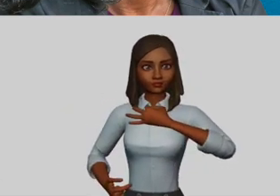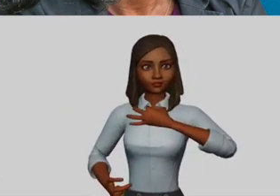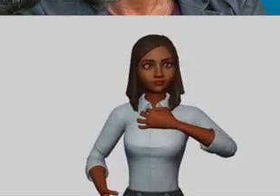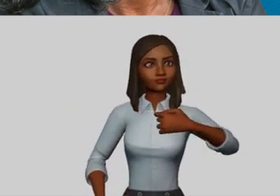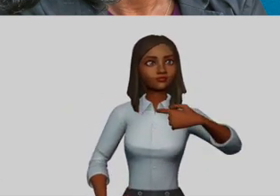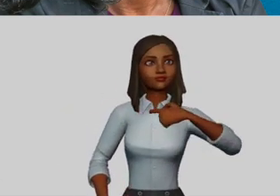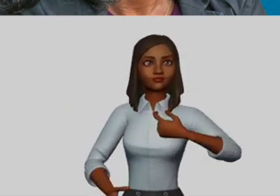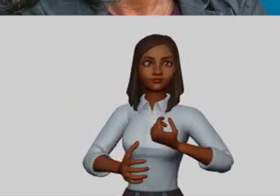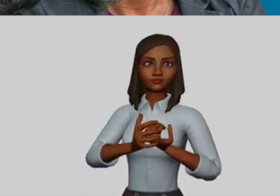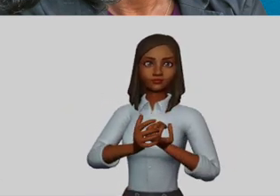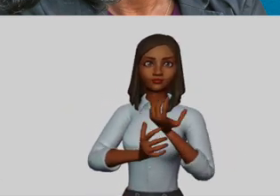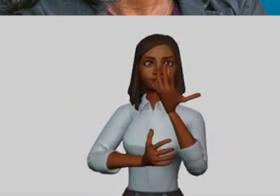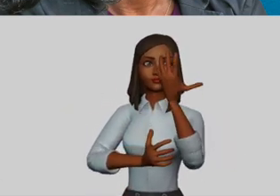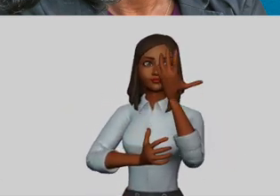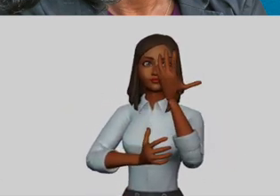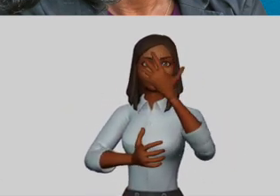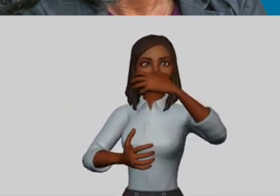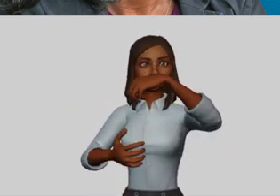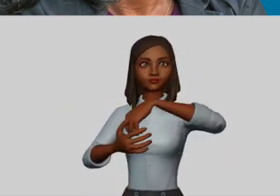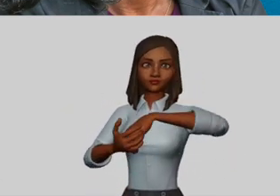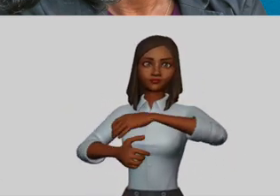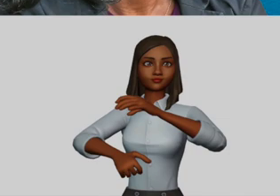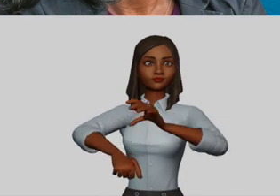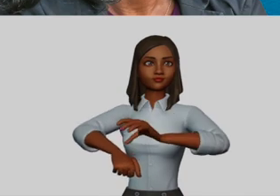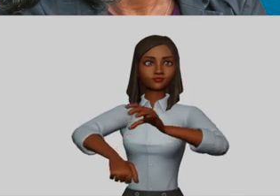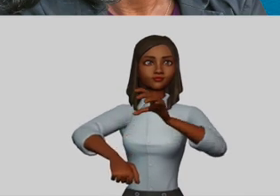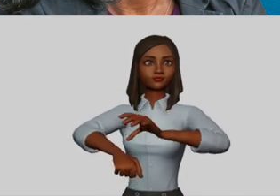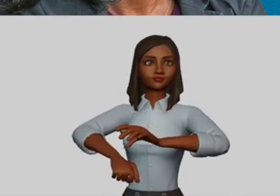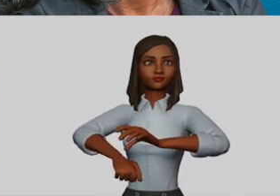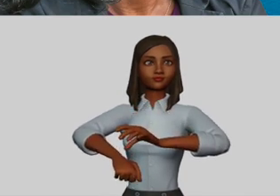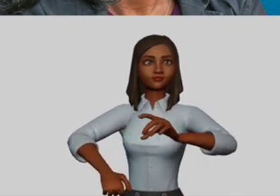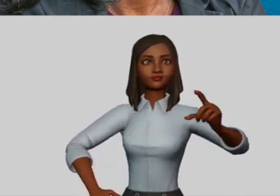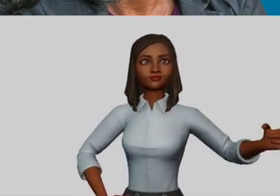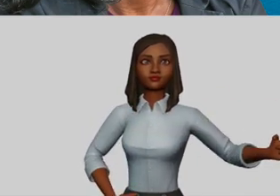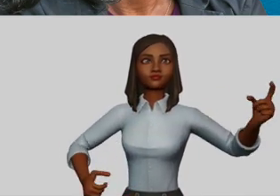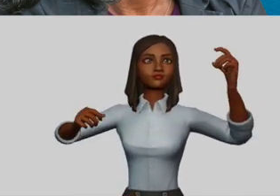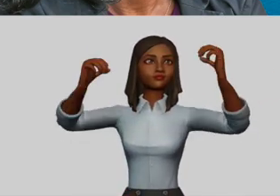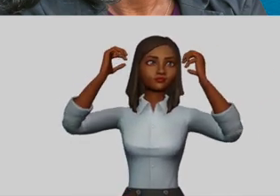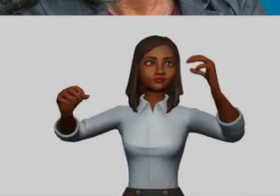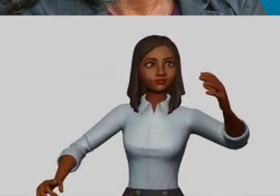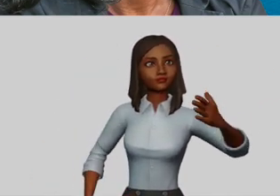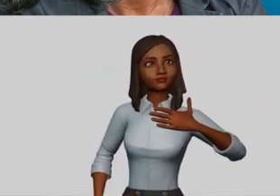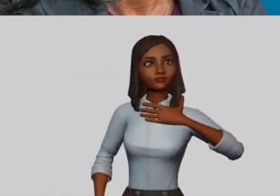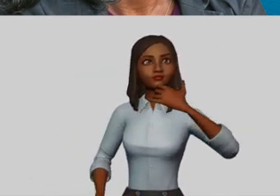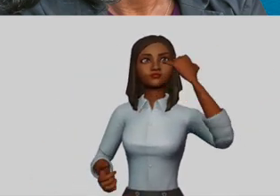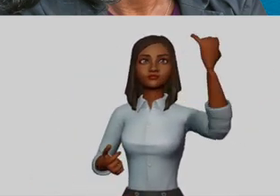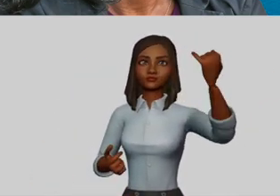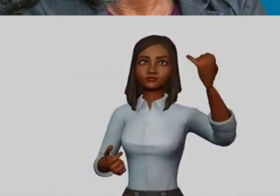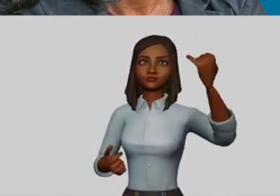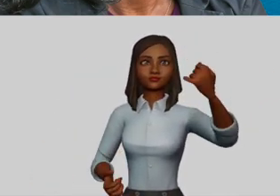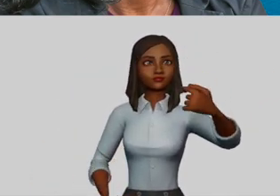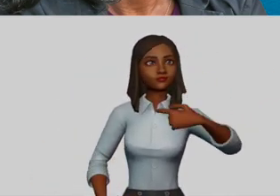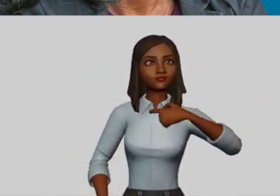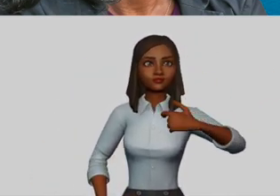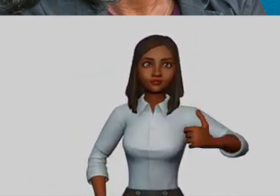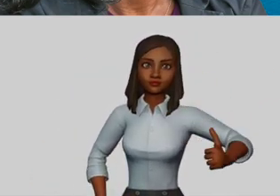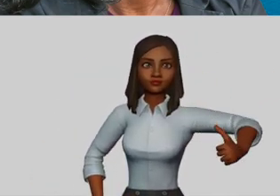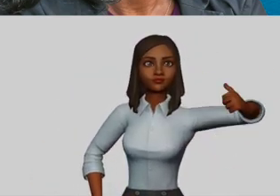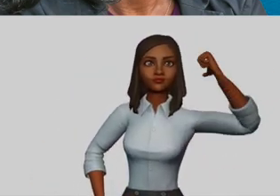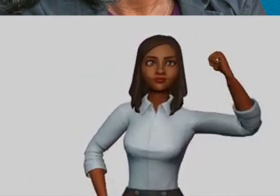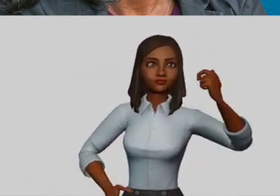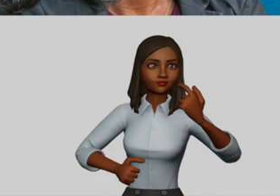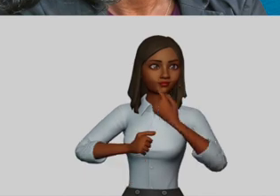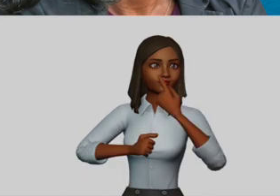parte de mí, de que quería ser la primera en la clase o la segunda. Me gradué valedictorian. Eso. Porque era mi